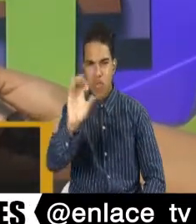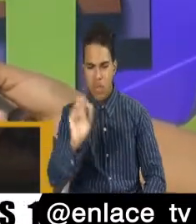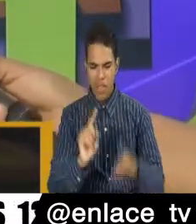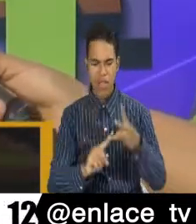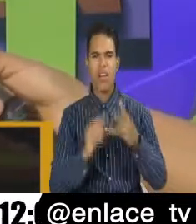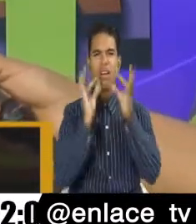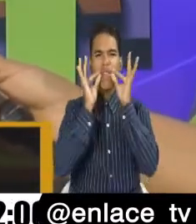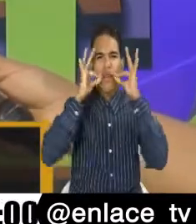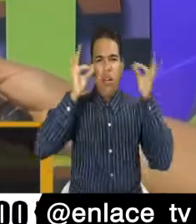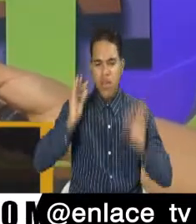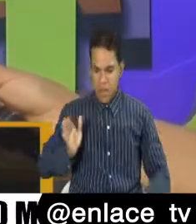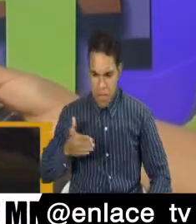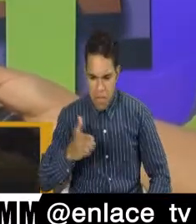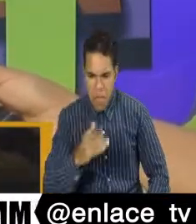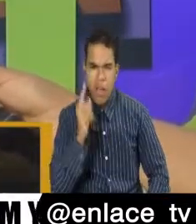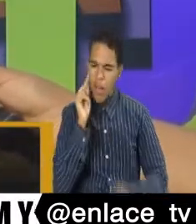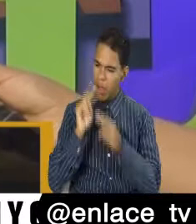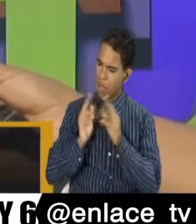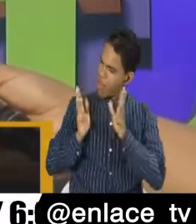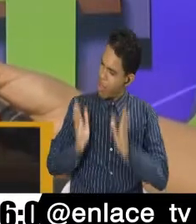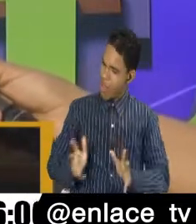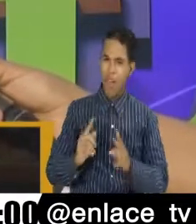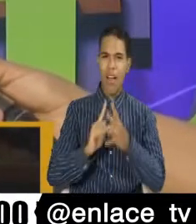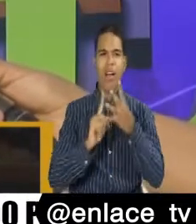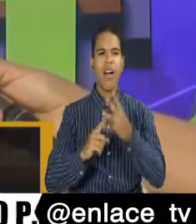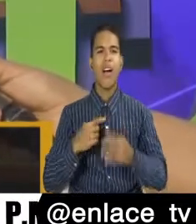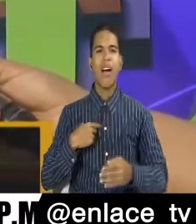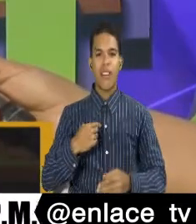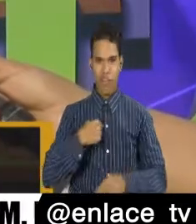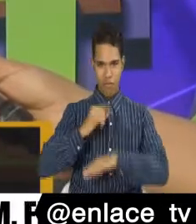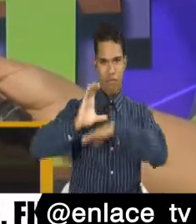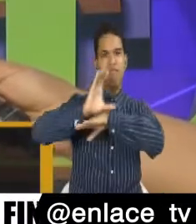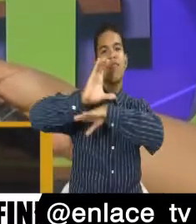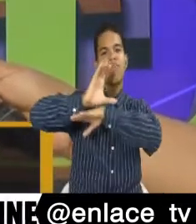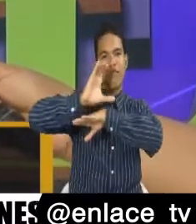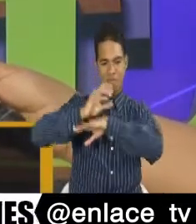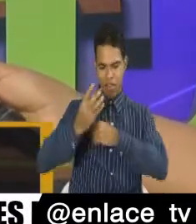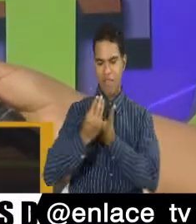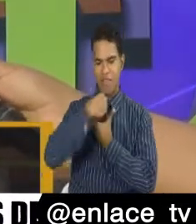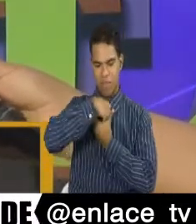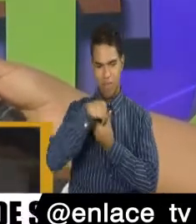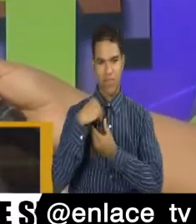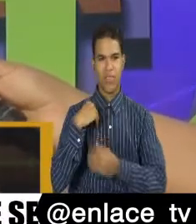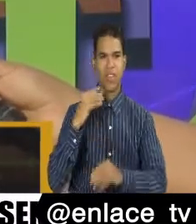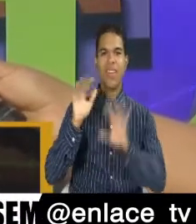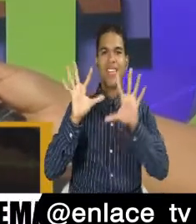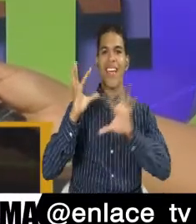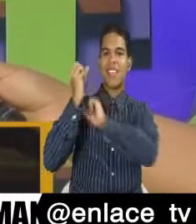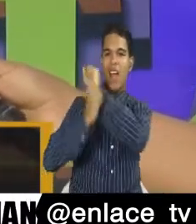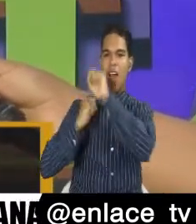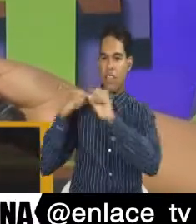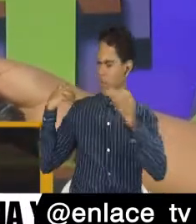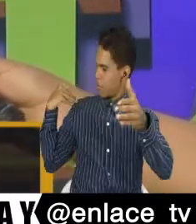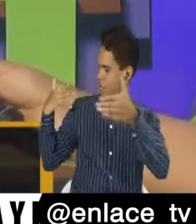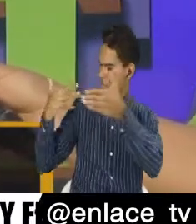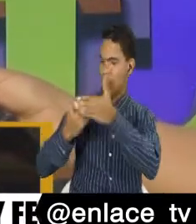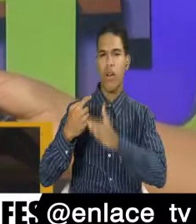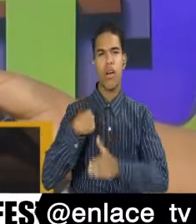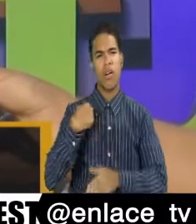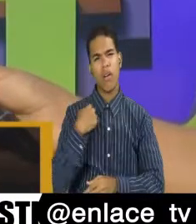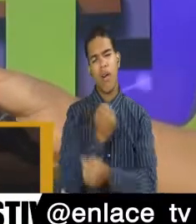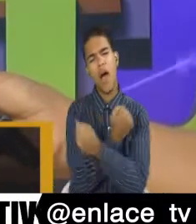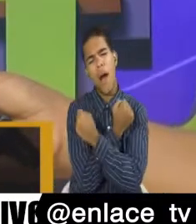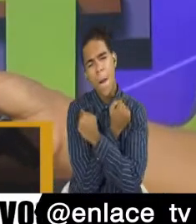bagre, aquí sobre todo conocí a Cristo, soy cristiana hace 10 años, así que me voy enamorada como siempre de esta tierra y sigo